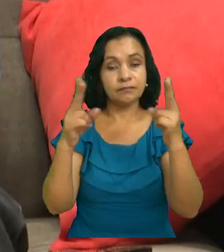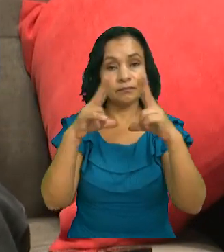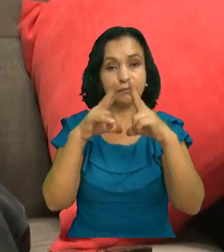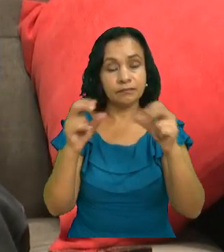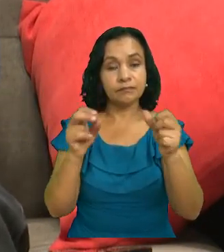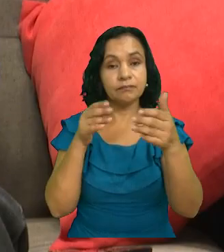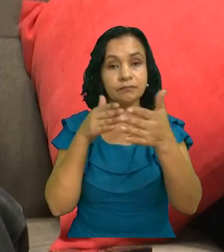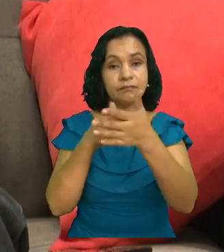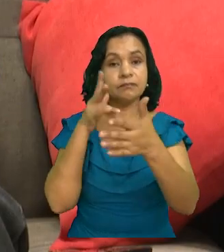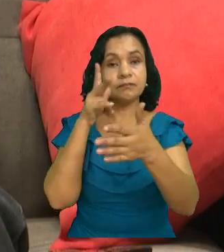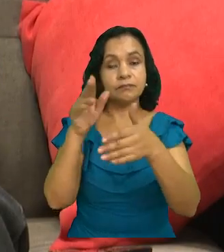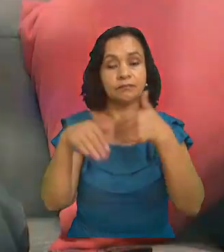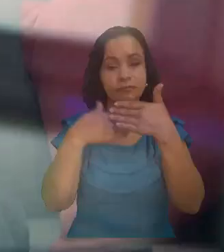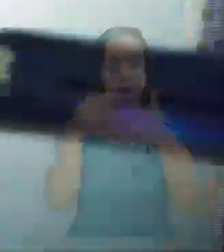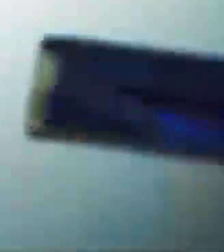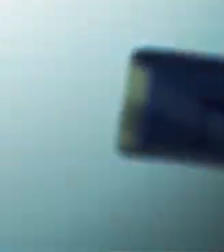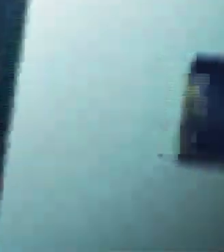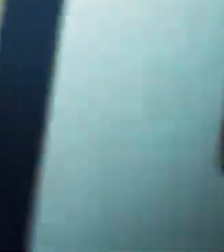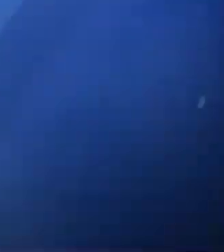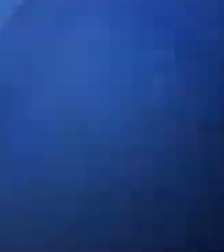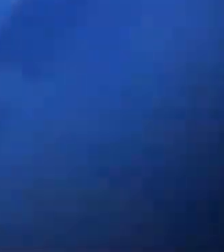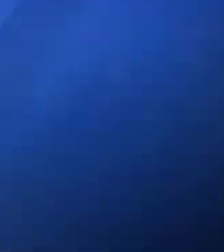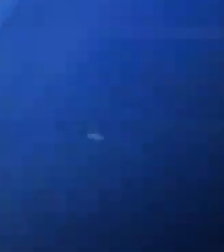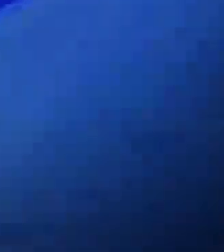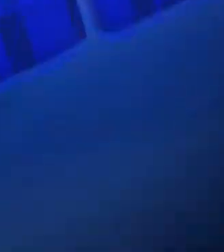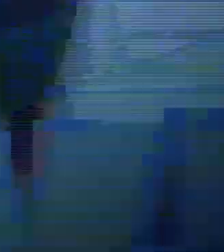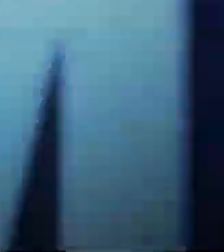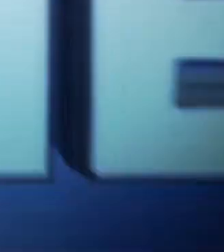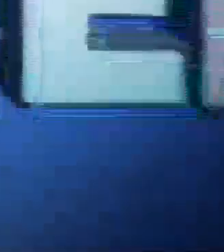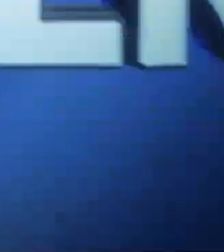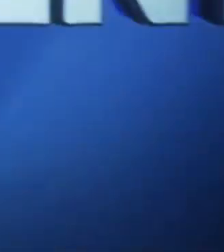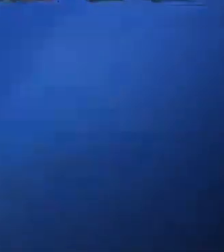Breve pausa y ya volvemos.